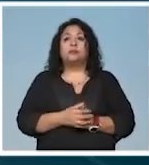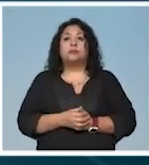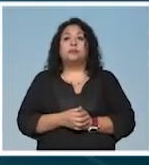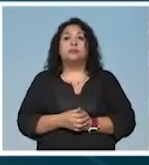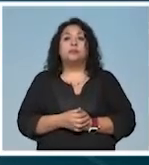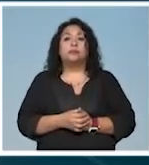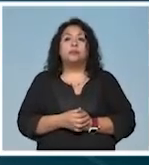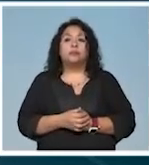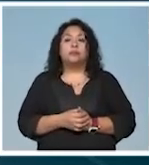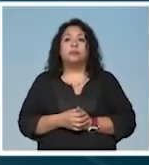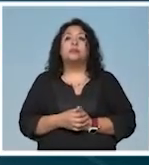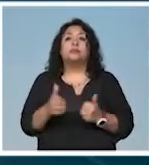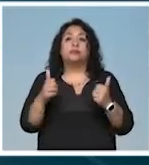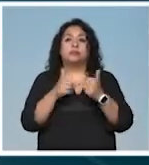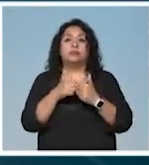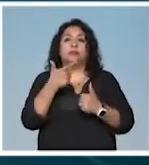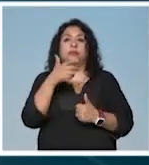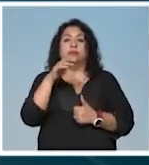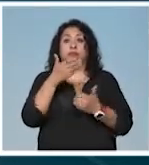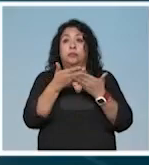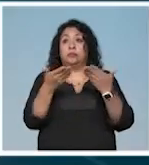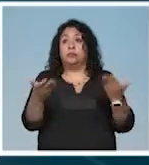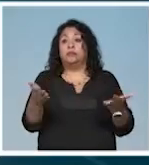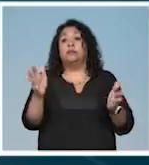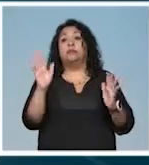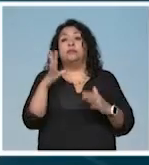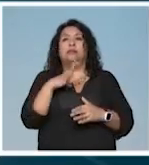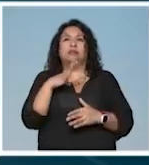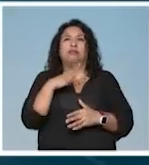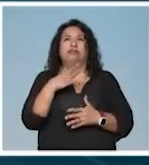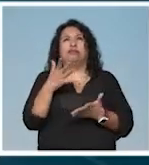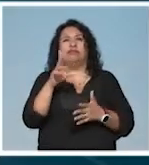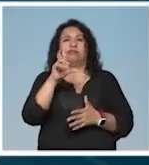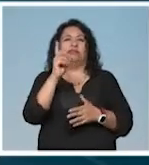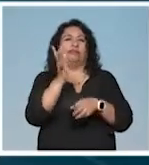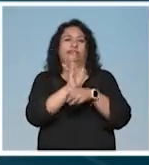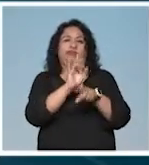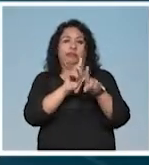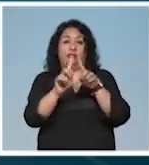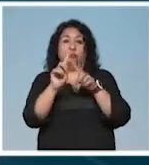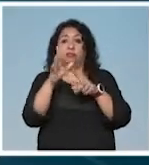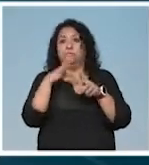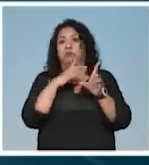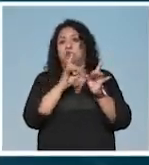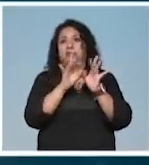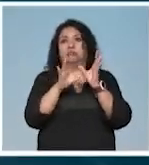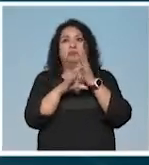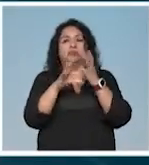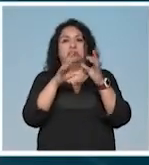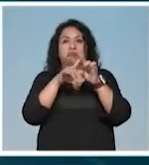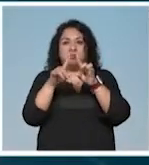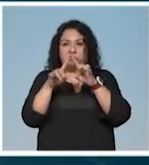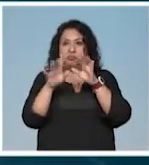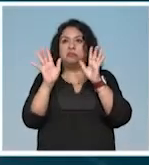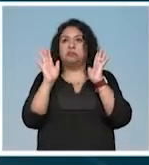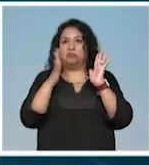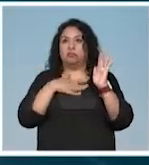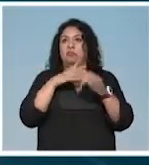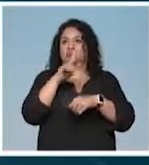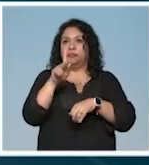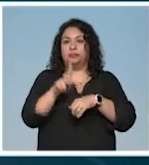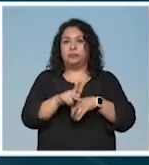59, eso es, con Los Golfos, hasta ahora, pues he hecho, pues no sé, cerca de 30 películas y han pasado muchas cosas. Han pasado muchas cosas en mi